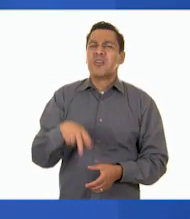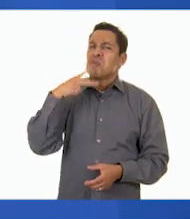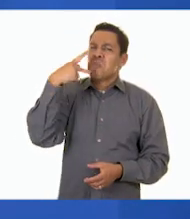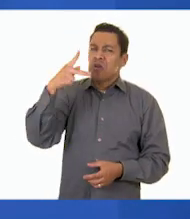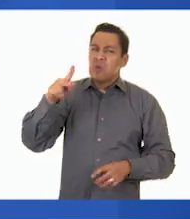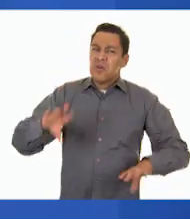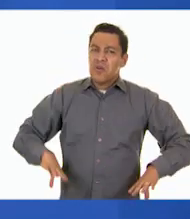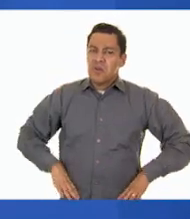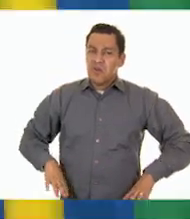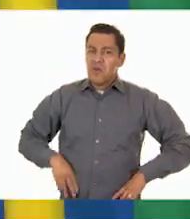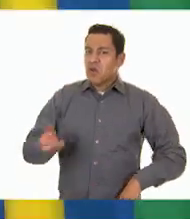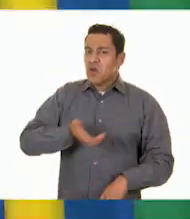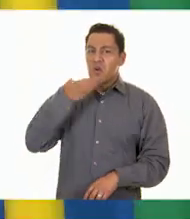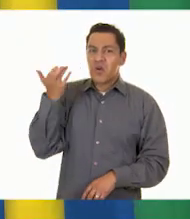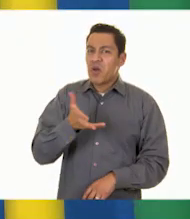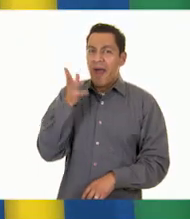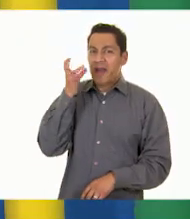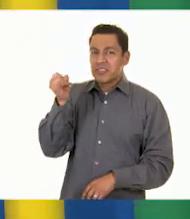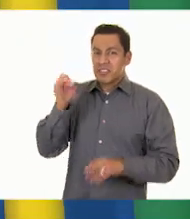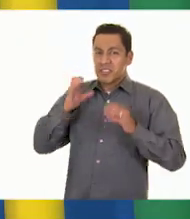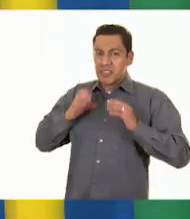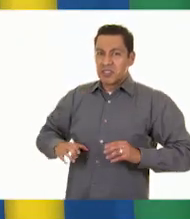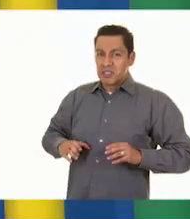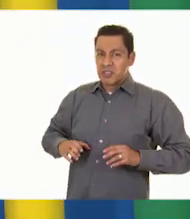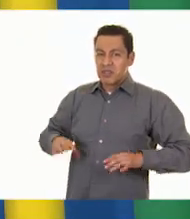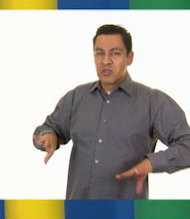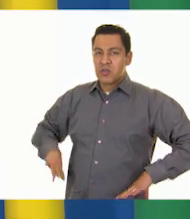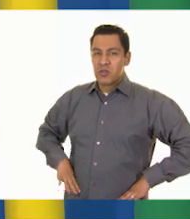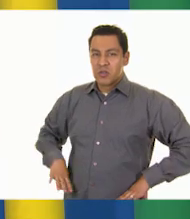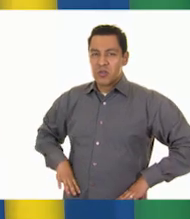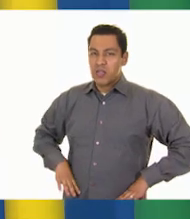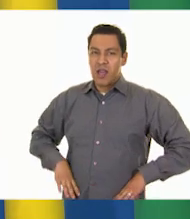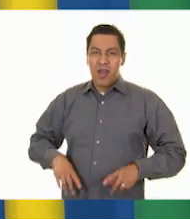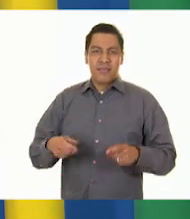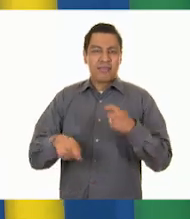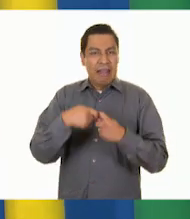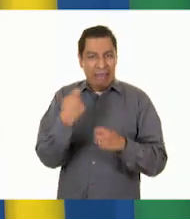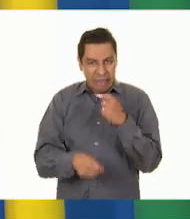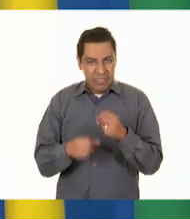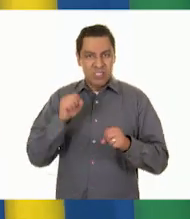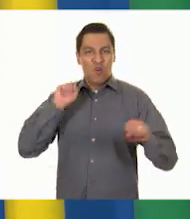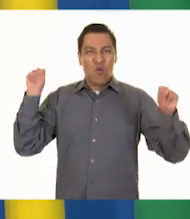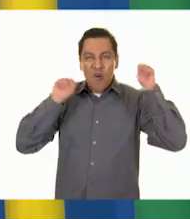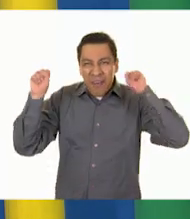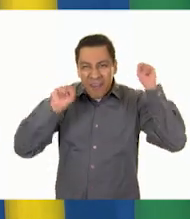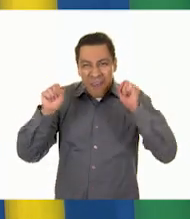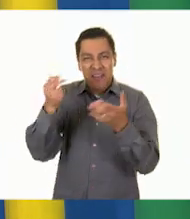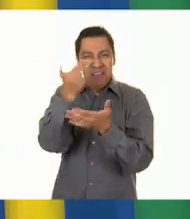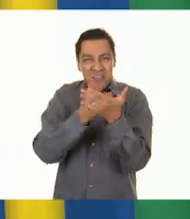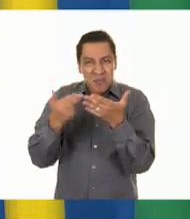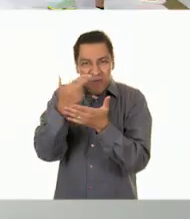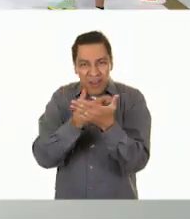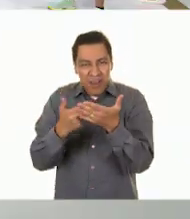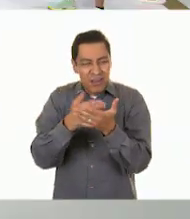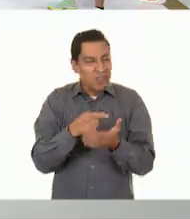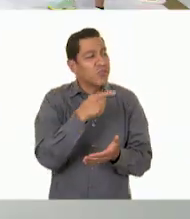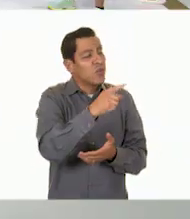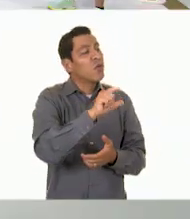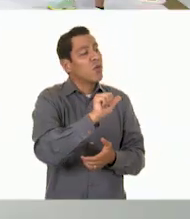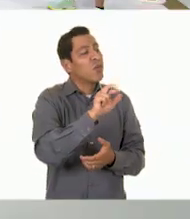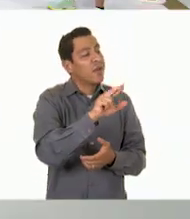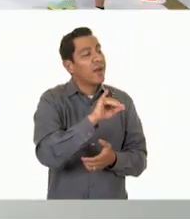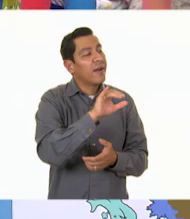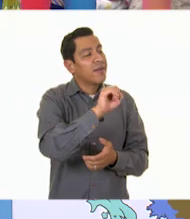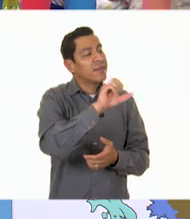corporal de mi compone nada pues a mí me gusta mucho utilizar tenis correr y dibujar y así realizar bueno a mí me